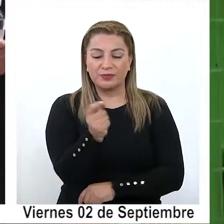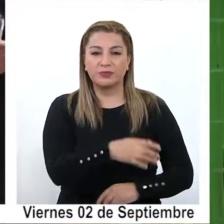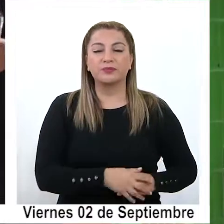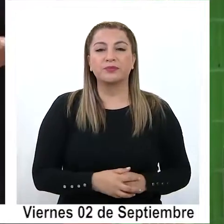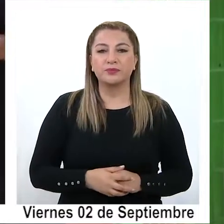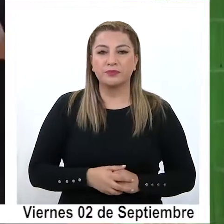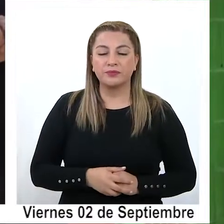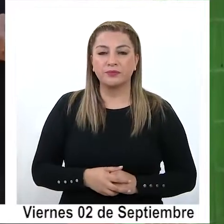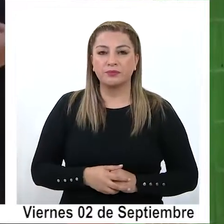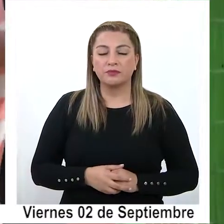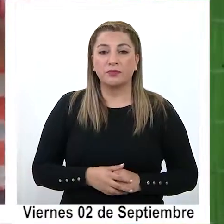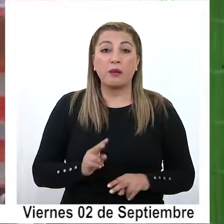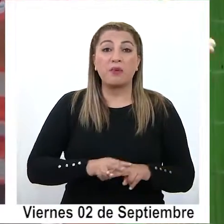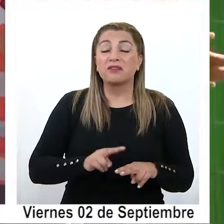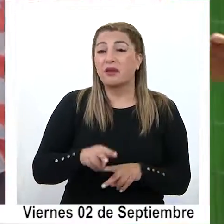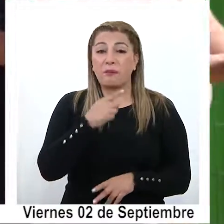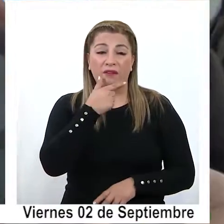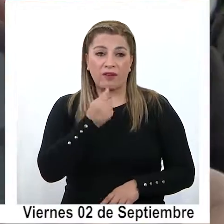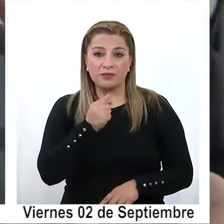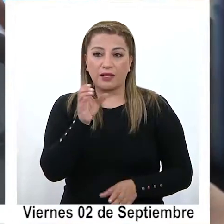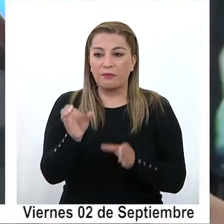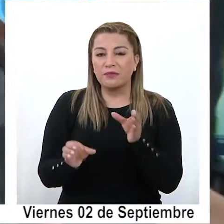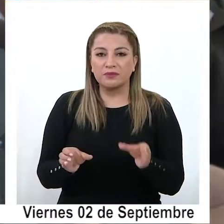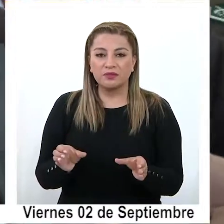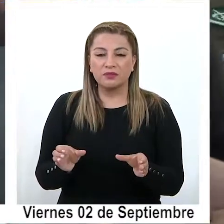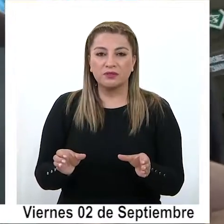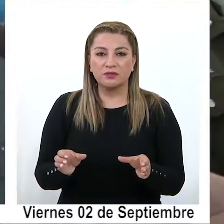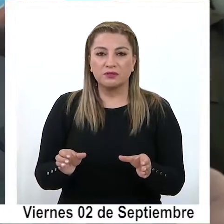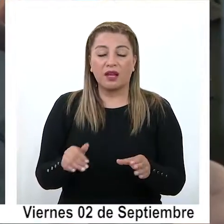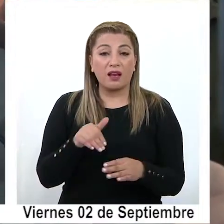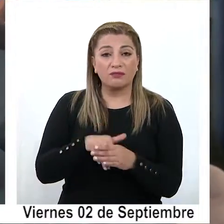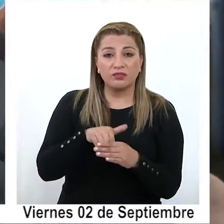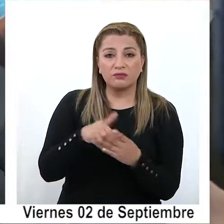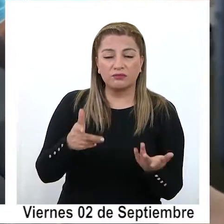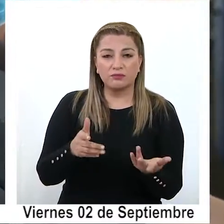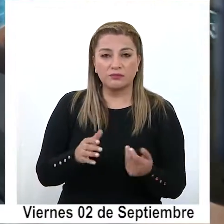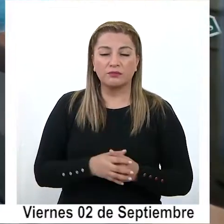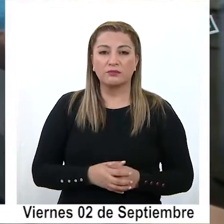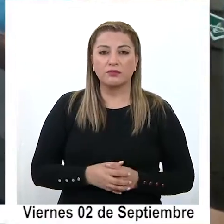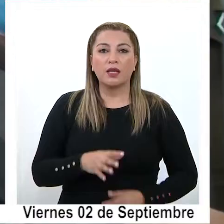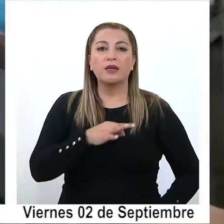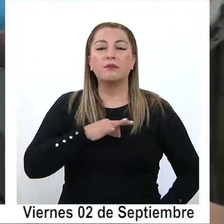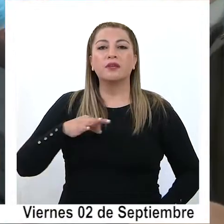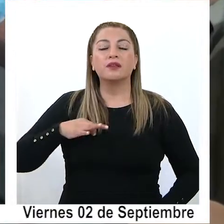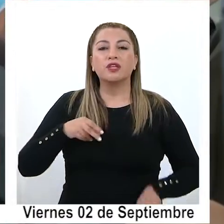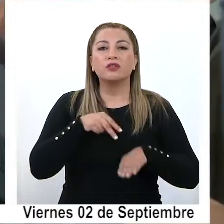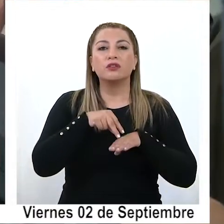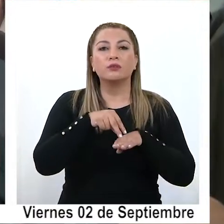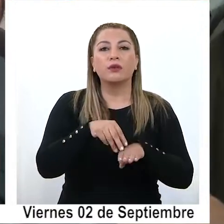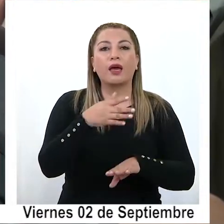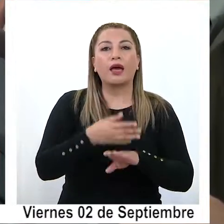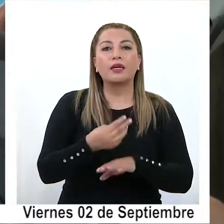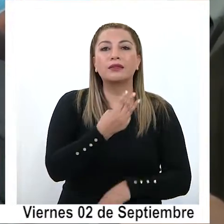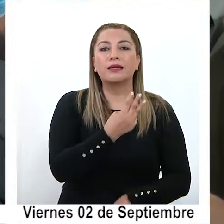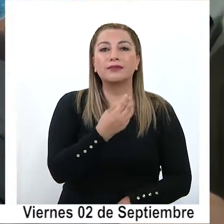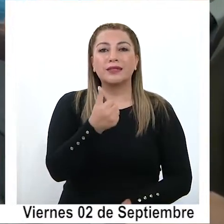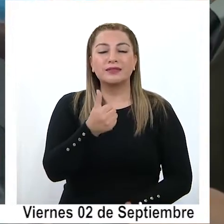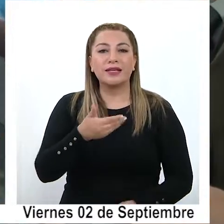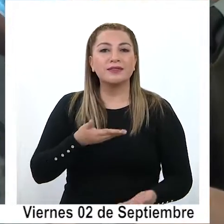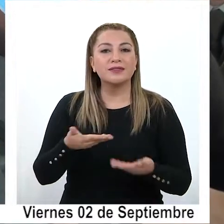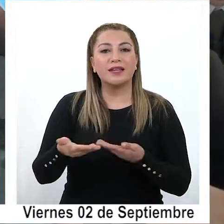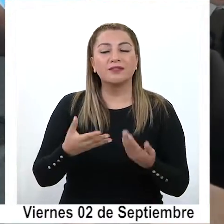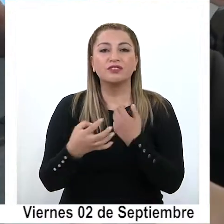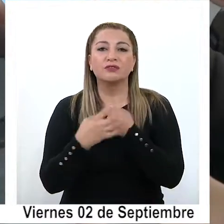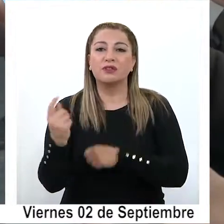Para facilitar la movilidad de las personas en sus lugares de votación, el Ministerio de Transporte tiene 36 servicios en la